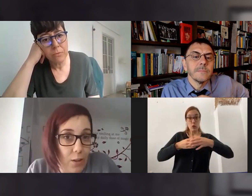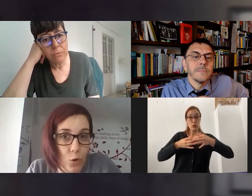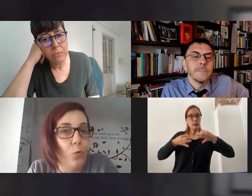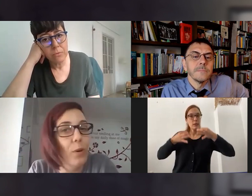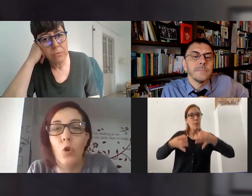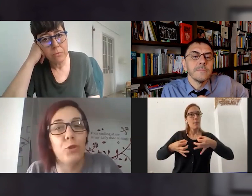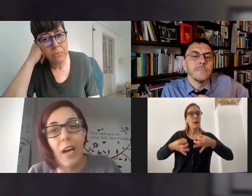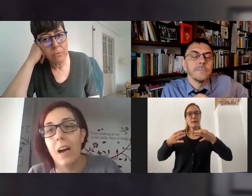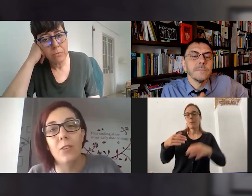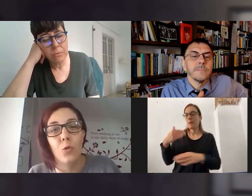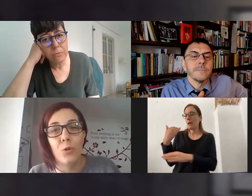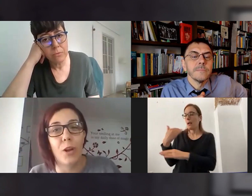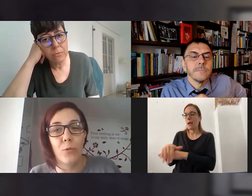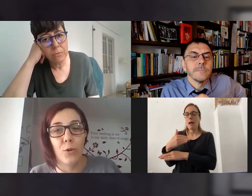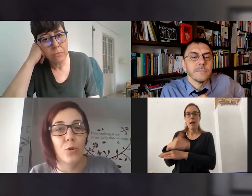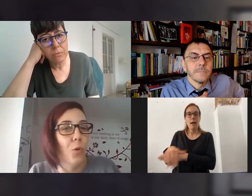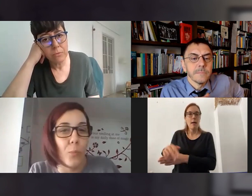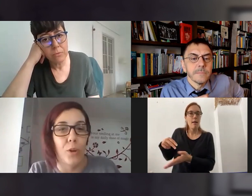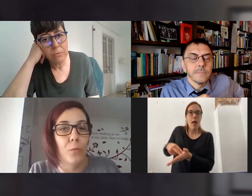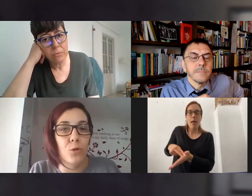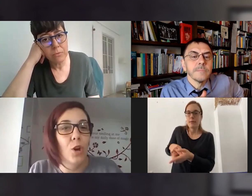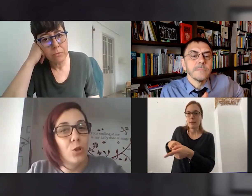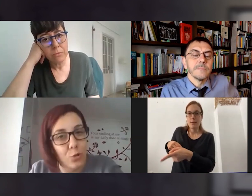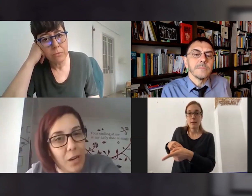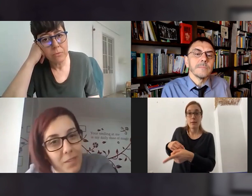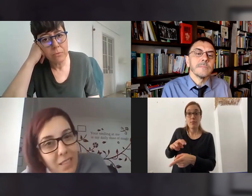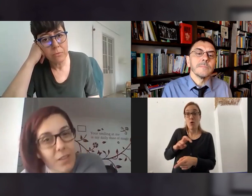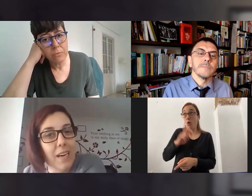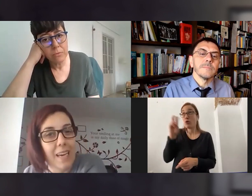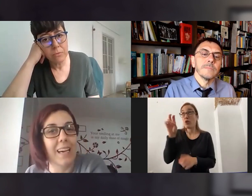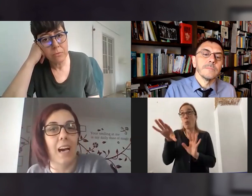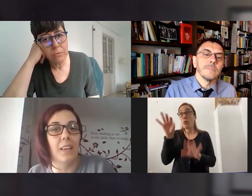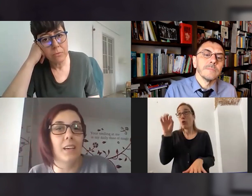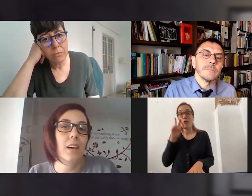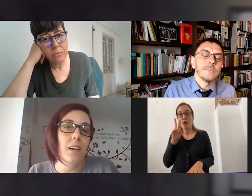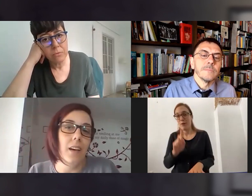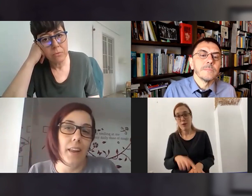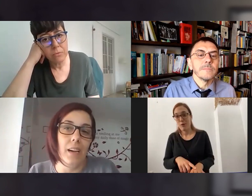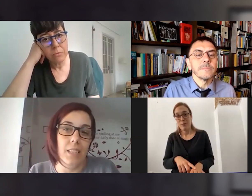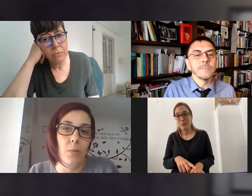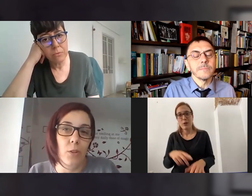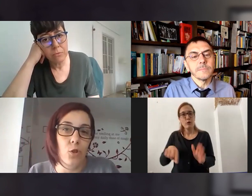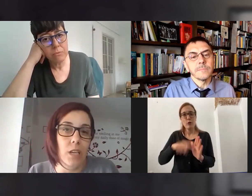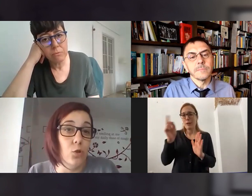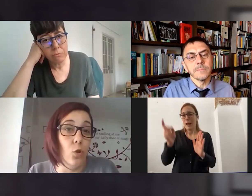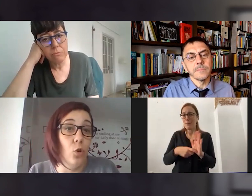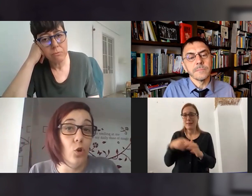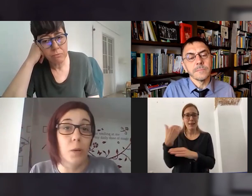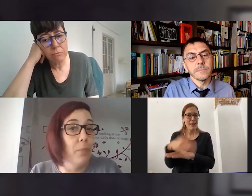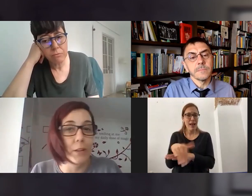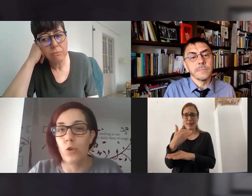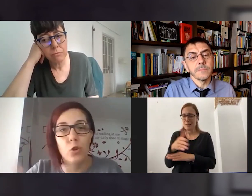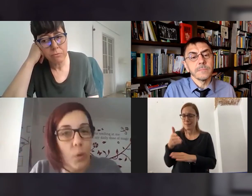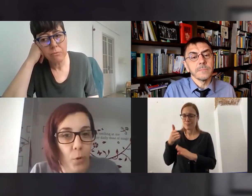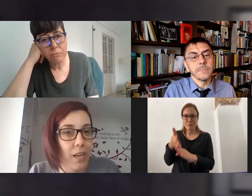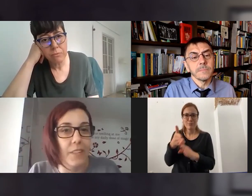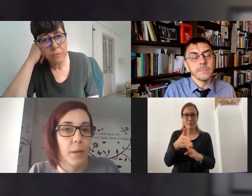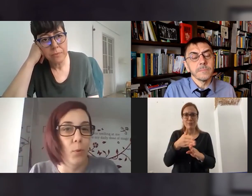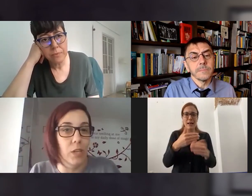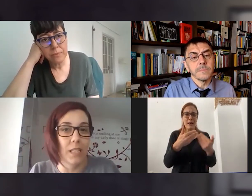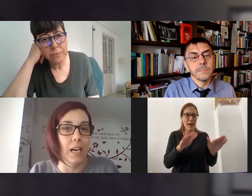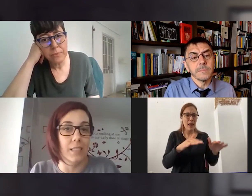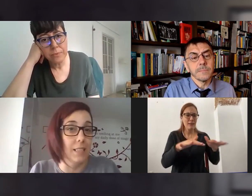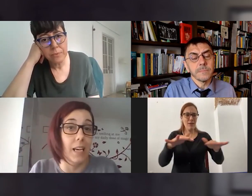sea, no veo otra opción que un Podemos totalmente en calle, reactivándose en todos los espacios. No se pueden